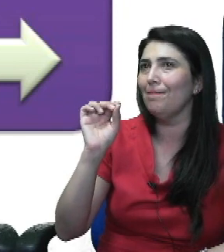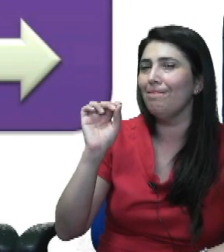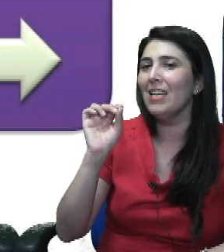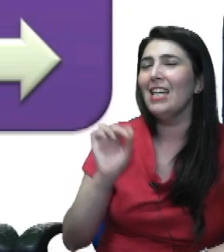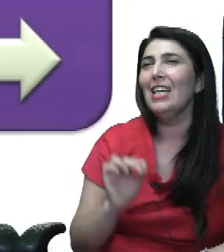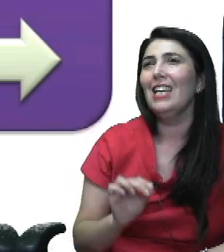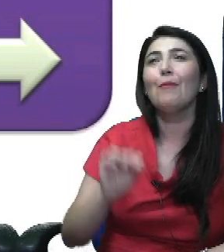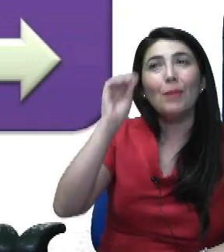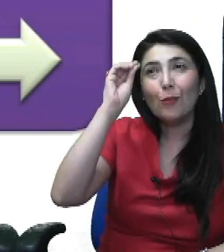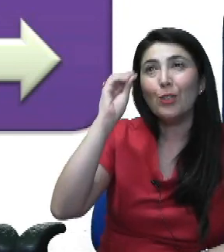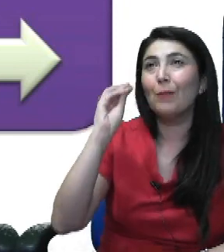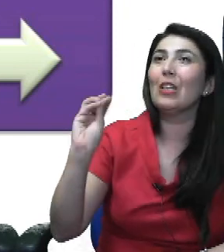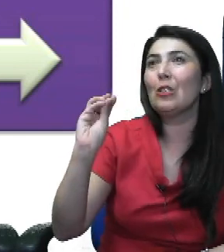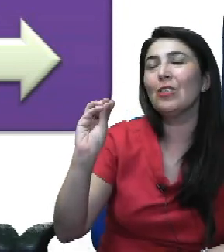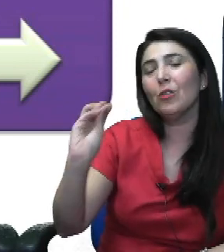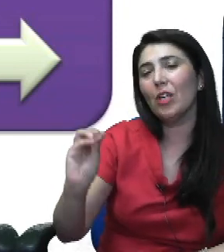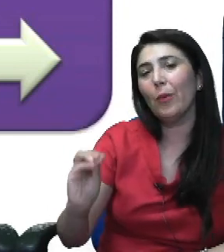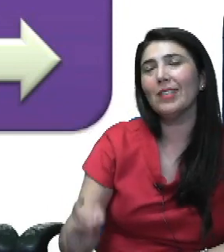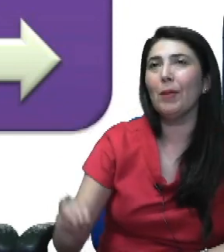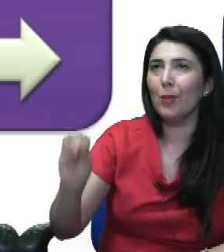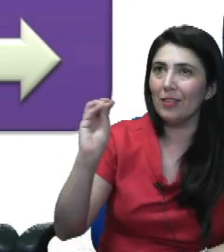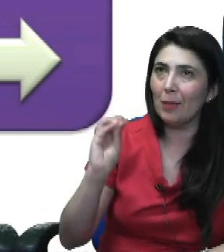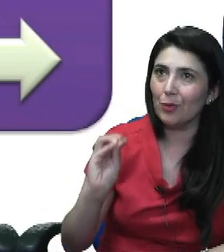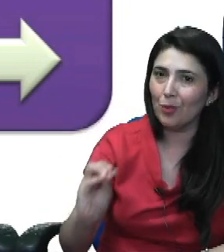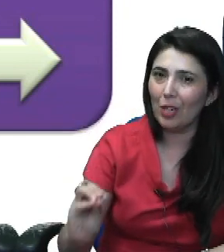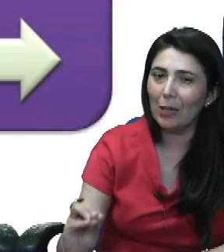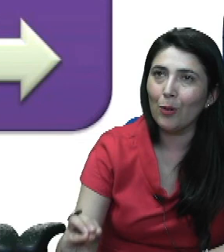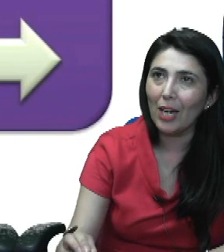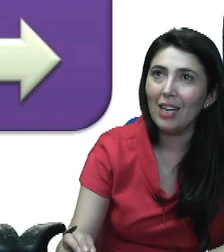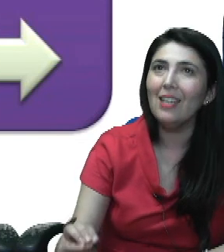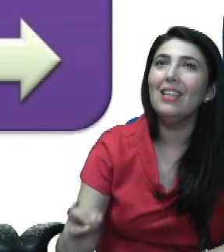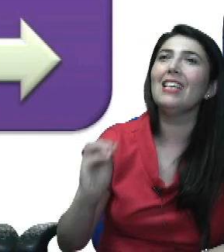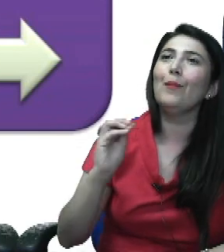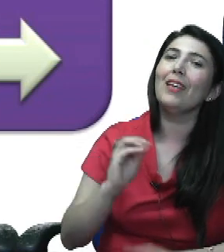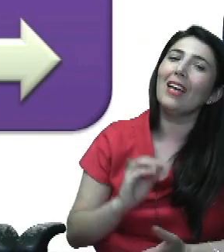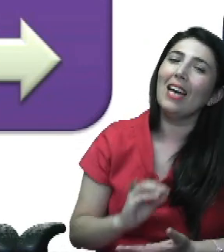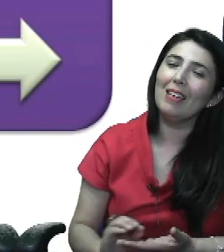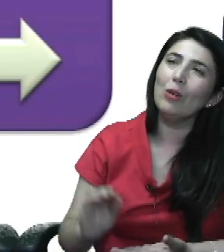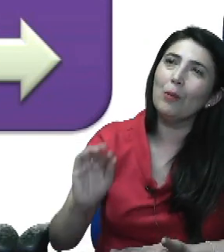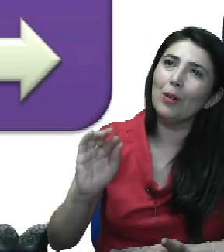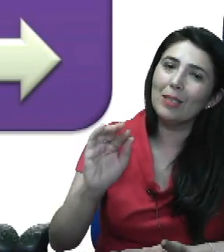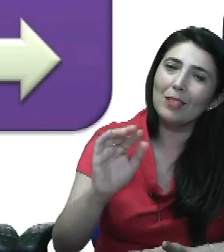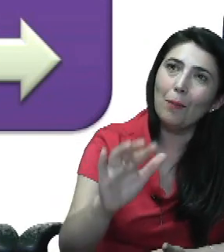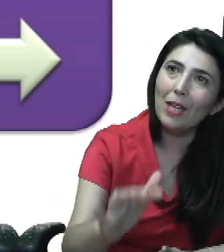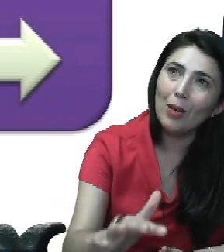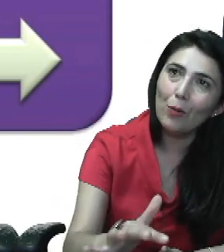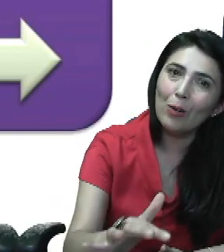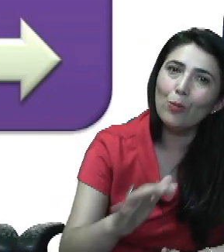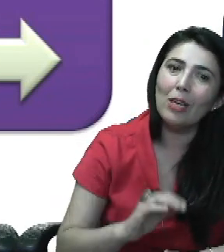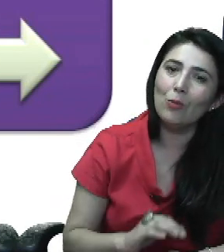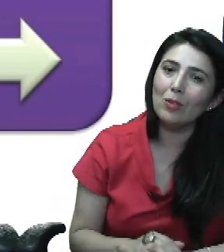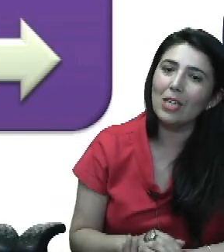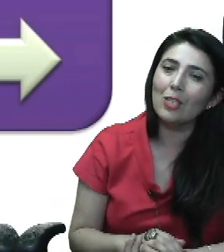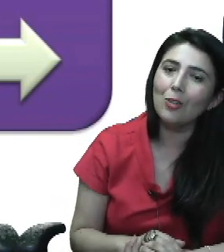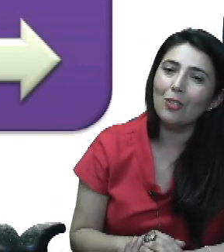intervención. La premisa fundamental entonces de estos equipos ARSAM es ponerse a disposición del equipo local y también que cada vez que un equipo ARSAM se despliegue